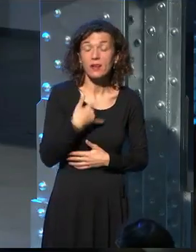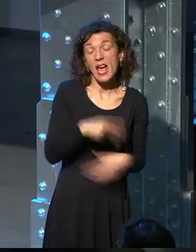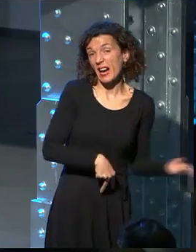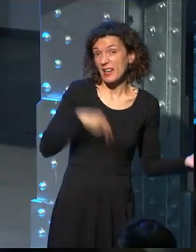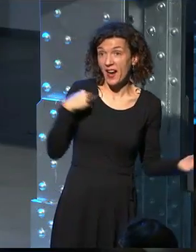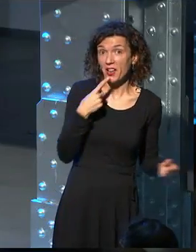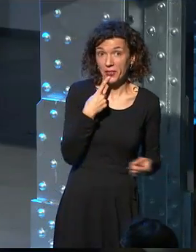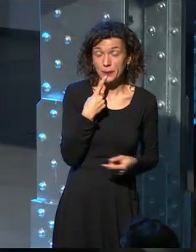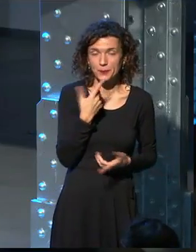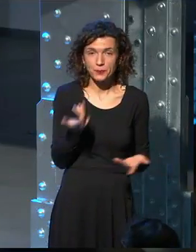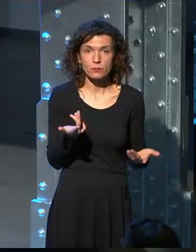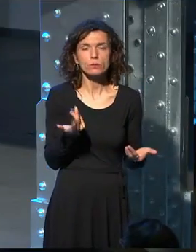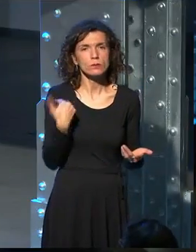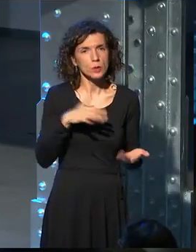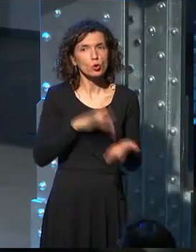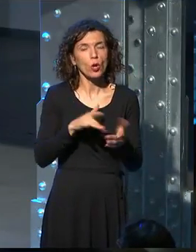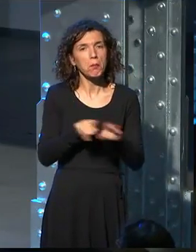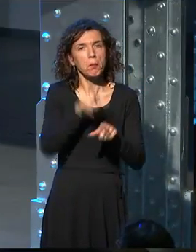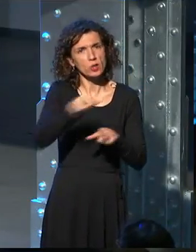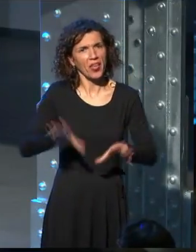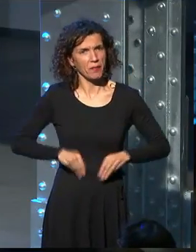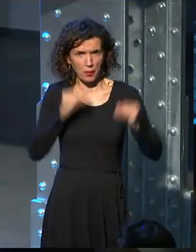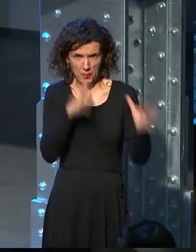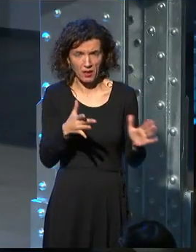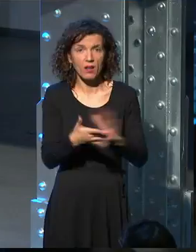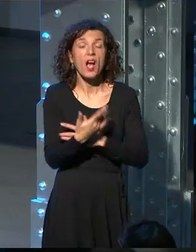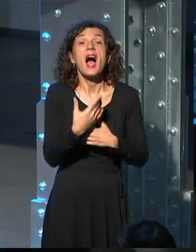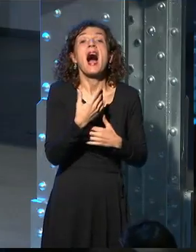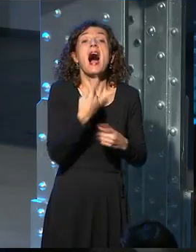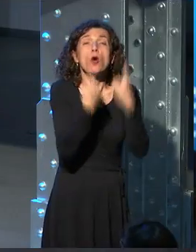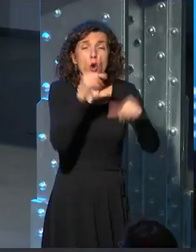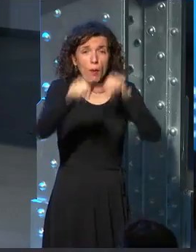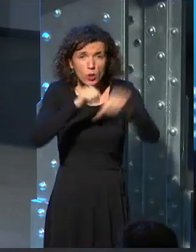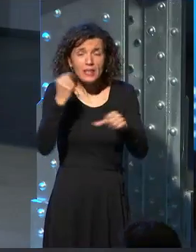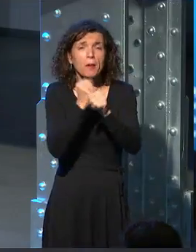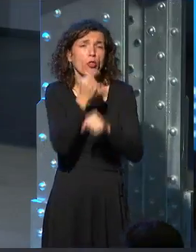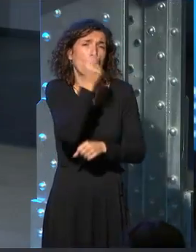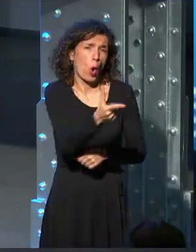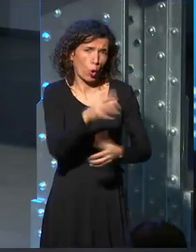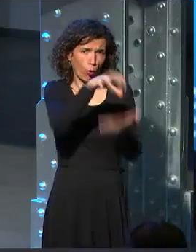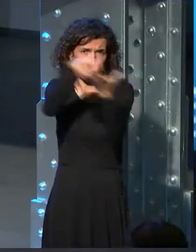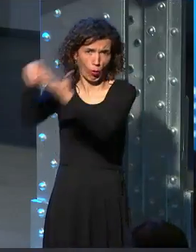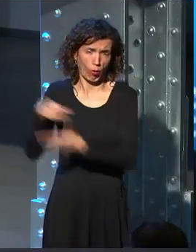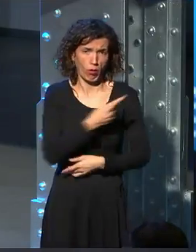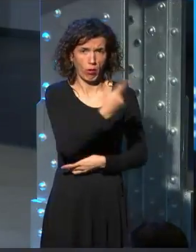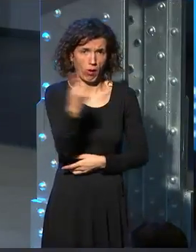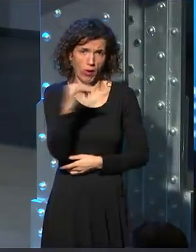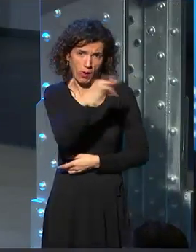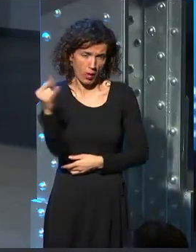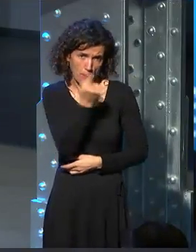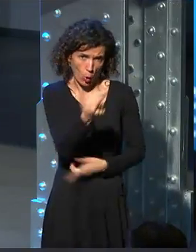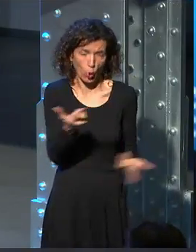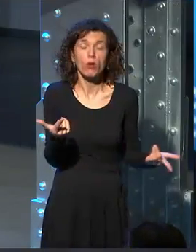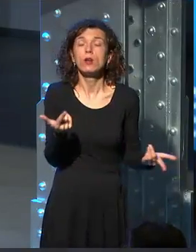creo que ha habido una buena recepción. Vamos, de momento hay pocos laboratorios trabajando en el tema, pero en el tiempo que llevamos,